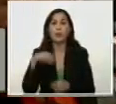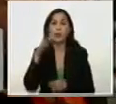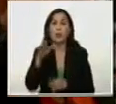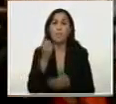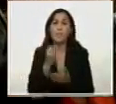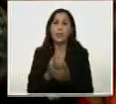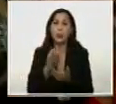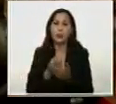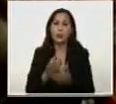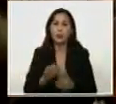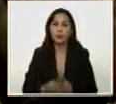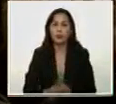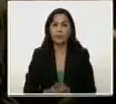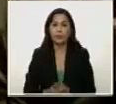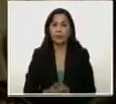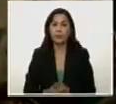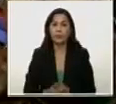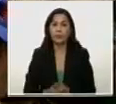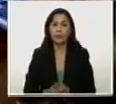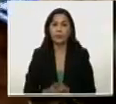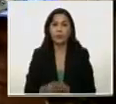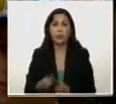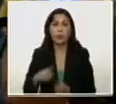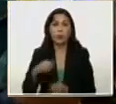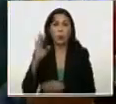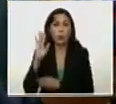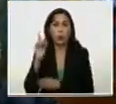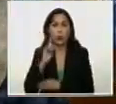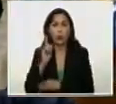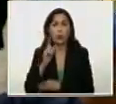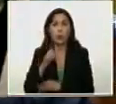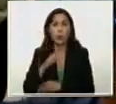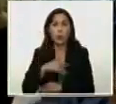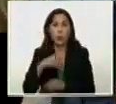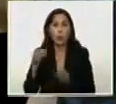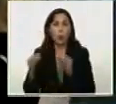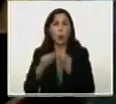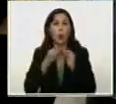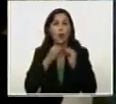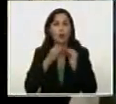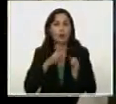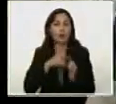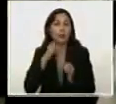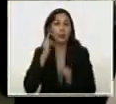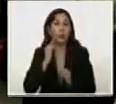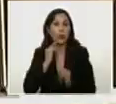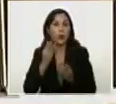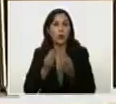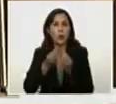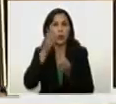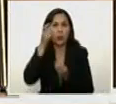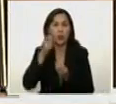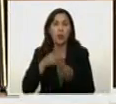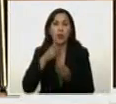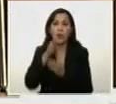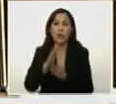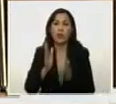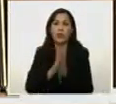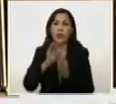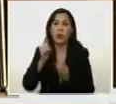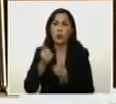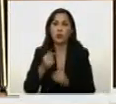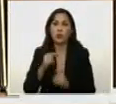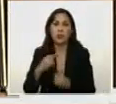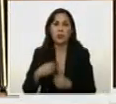Maturín y no se los tengo que jurar, pero yo sentí a Bolívar ahí con el pueblo. Y me fui para San José y yo sentí a